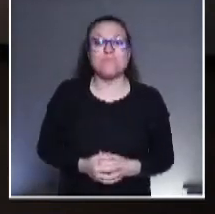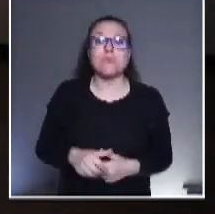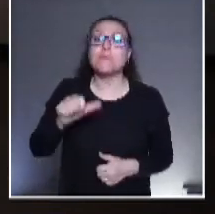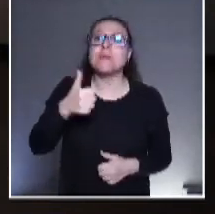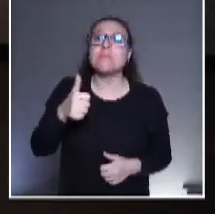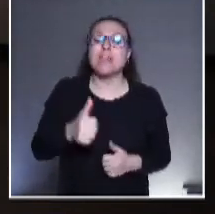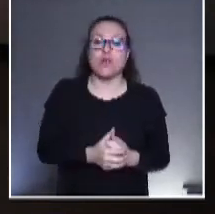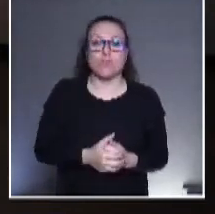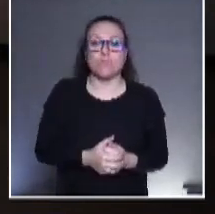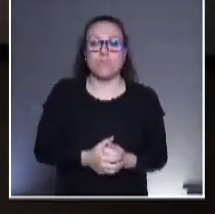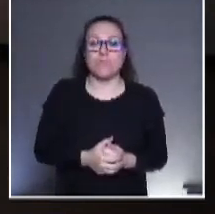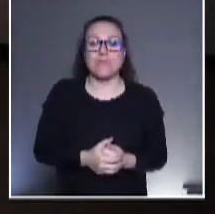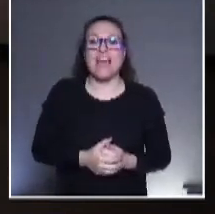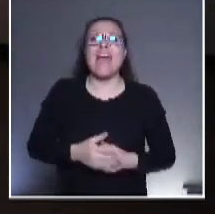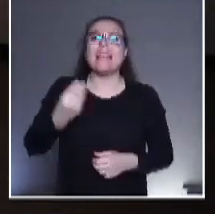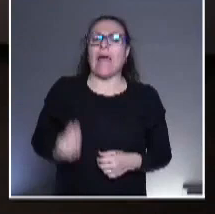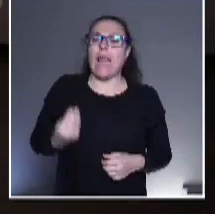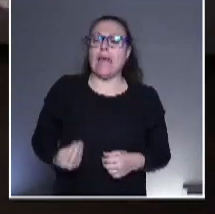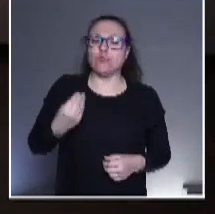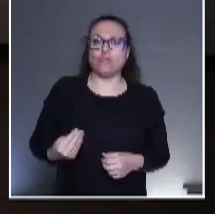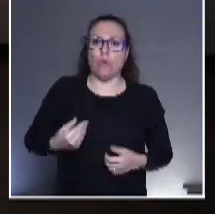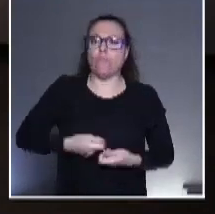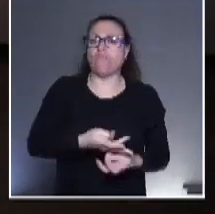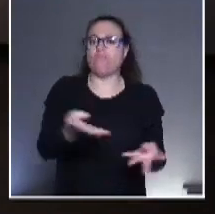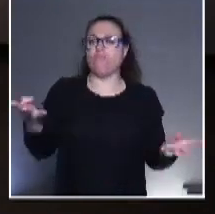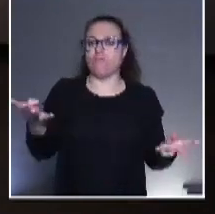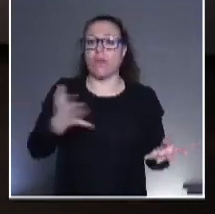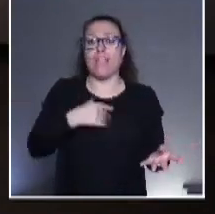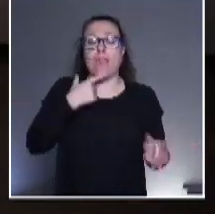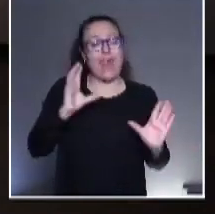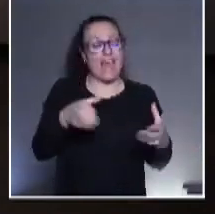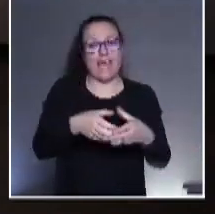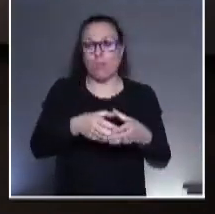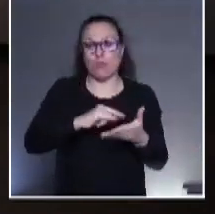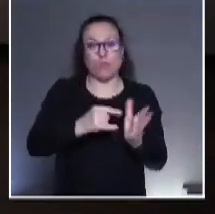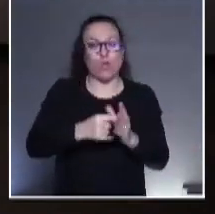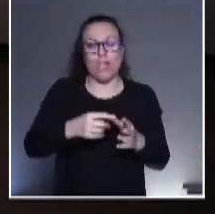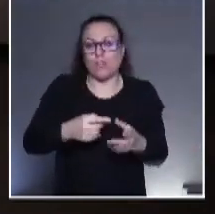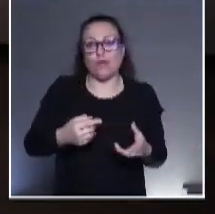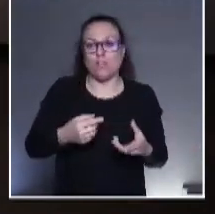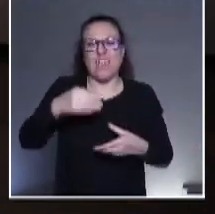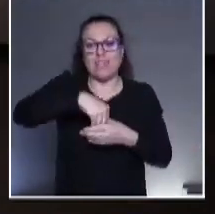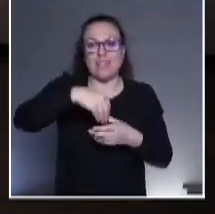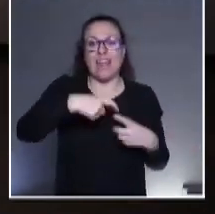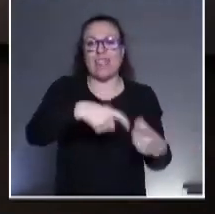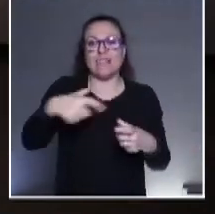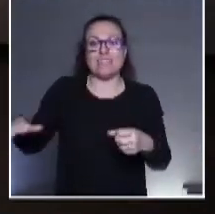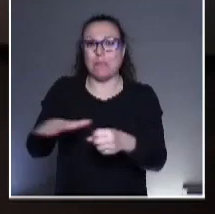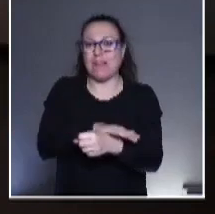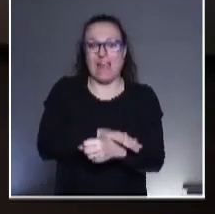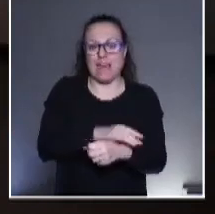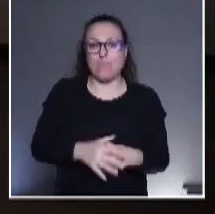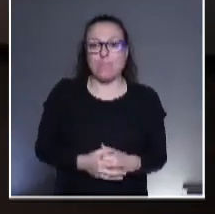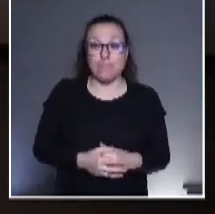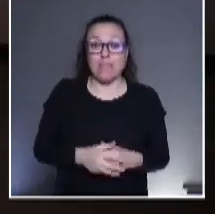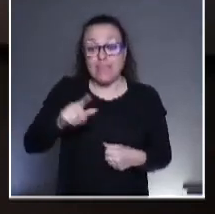lugar, diversificación del talento. ¿Esto qué quiere decir? Que tiene que tratarse de equipos y de proyectos interdisciplinarios, claro está.